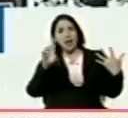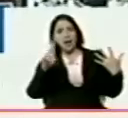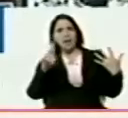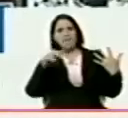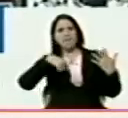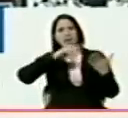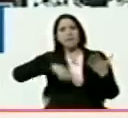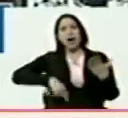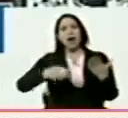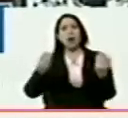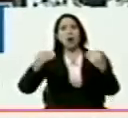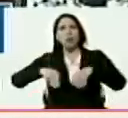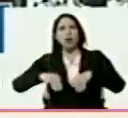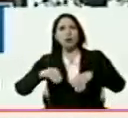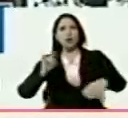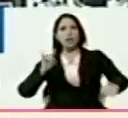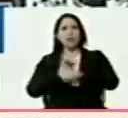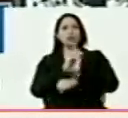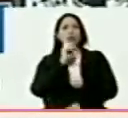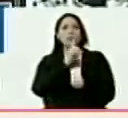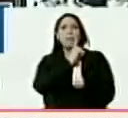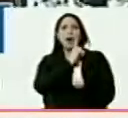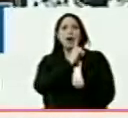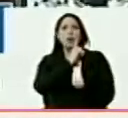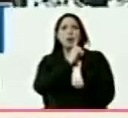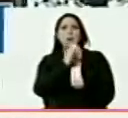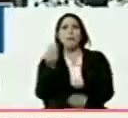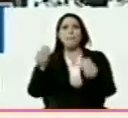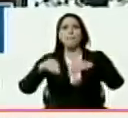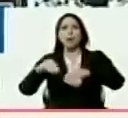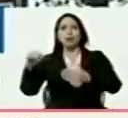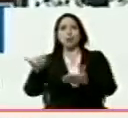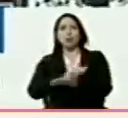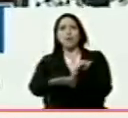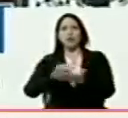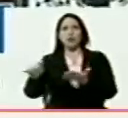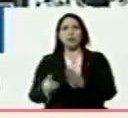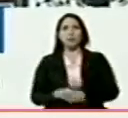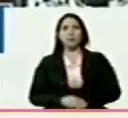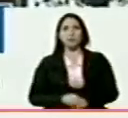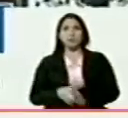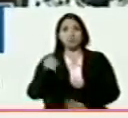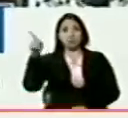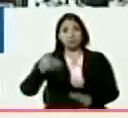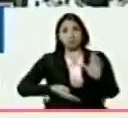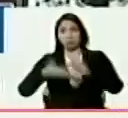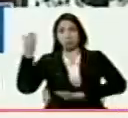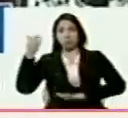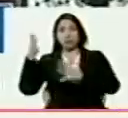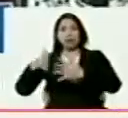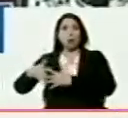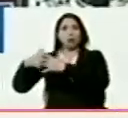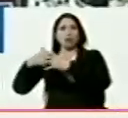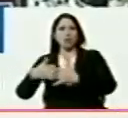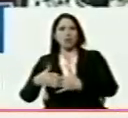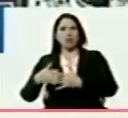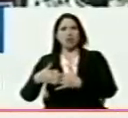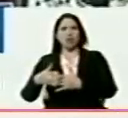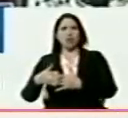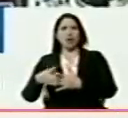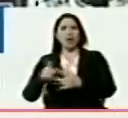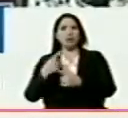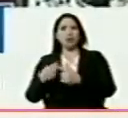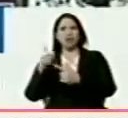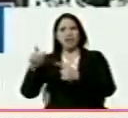el pacto de la traición llamado Pacto de Nueva York. Allá se los llevaron a Estados Unidos. Lo que viniera a partir de allí iba a